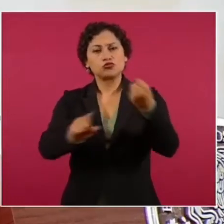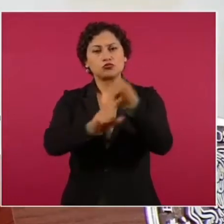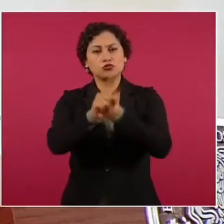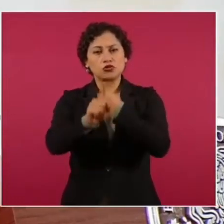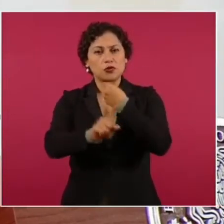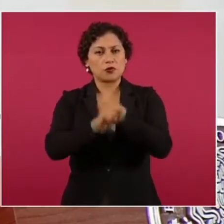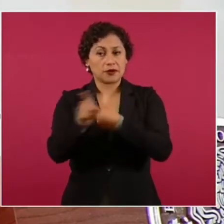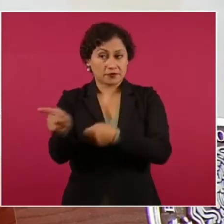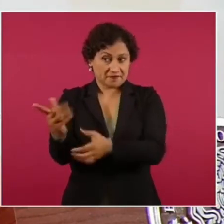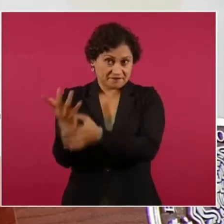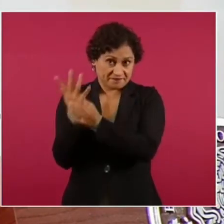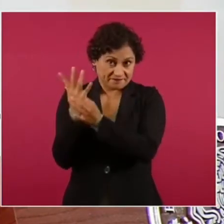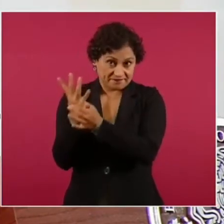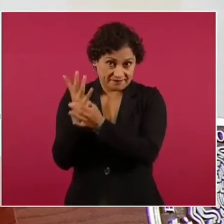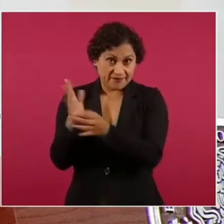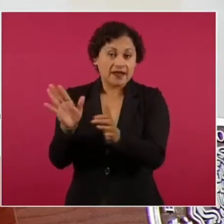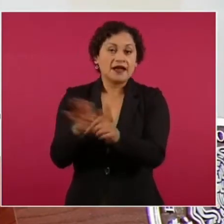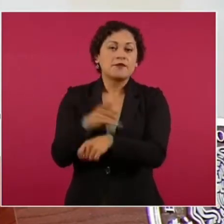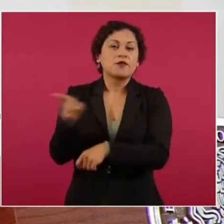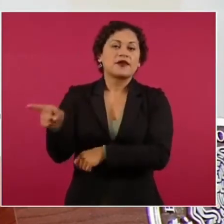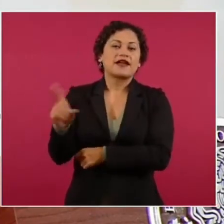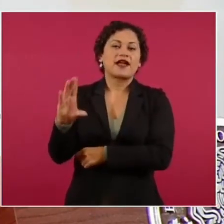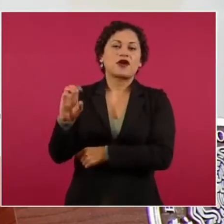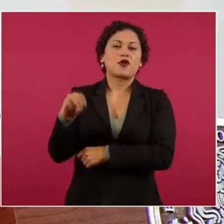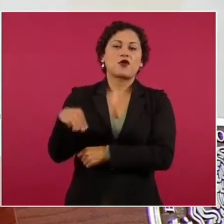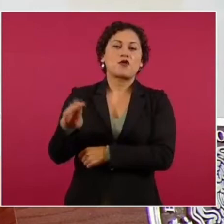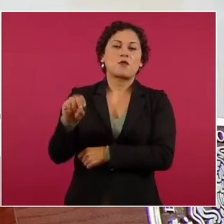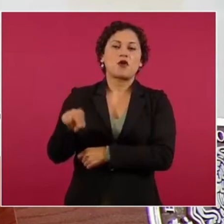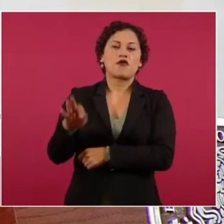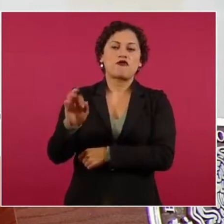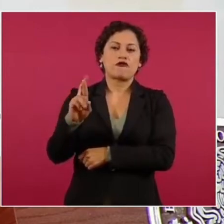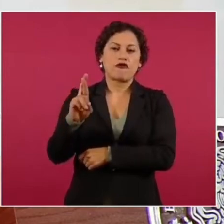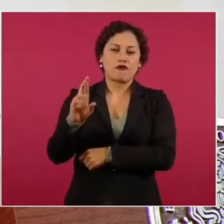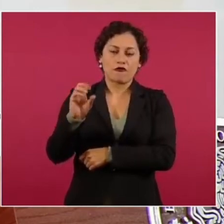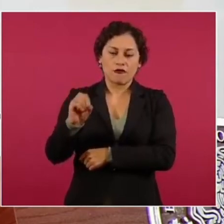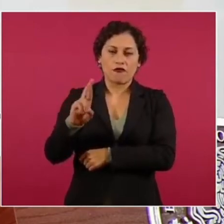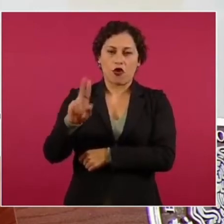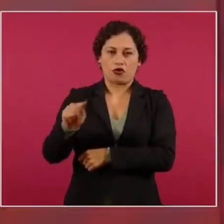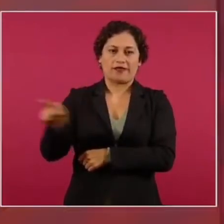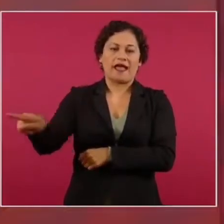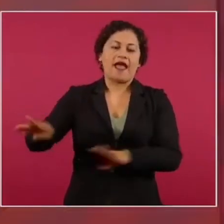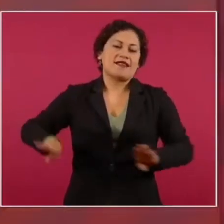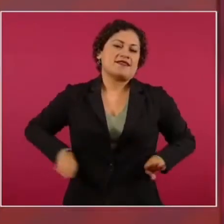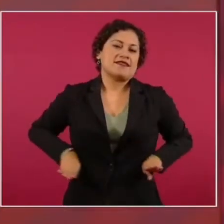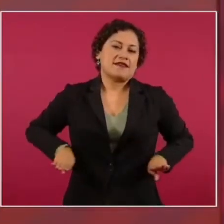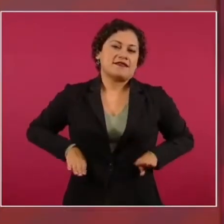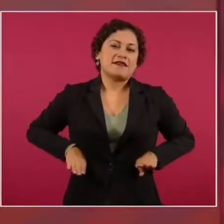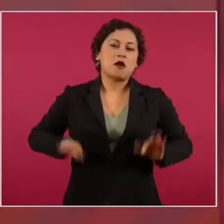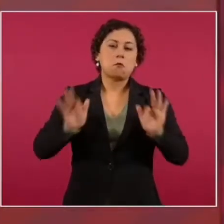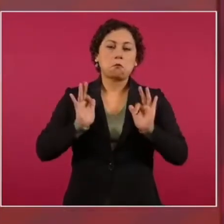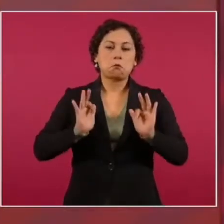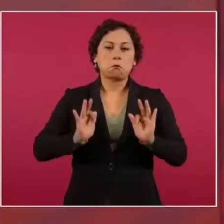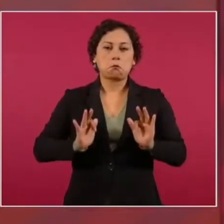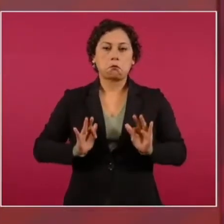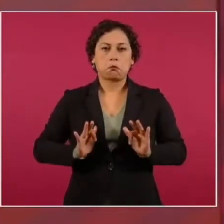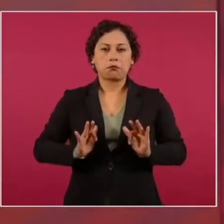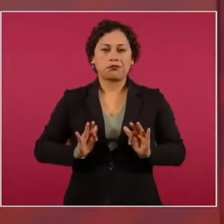porque Comonfort era moderado. Tan es así que terminó